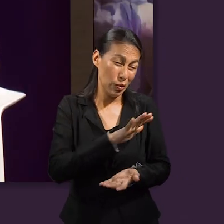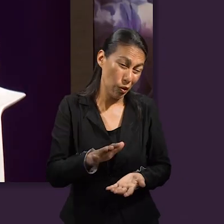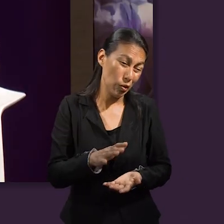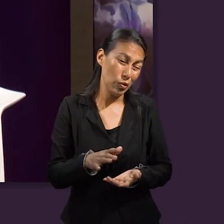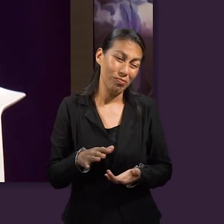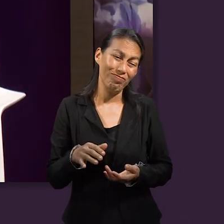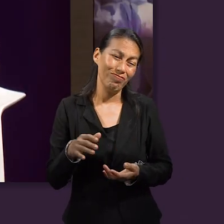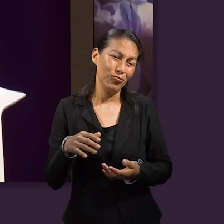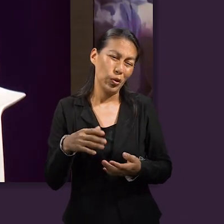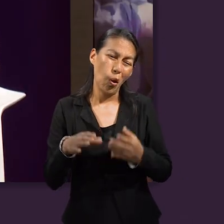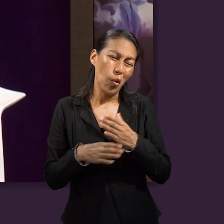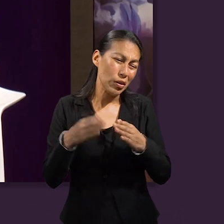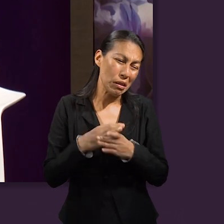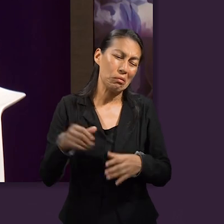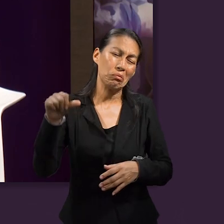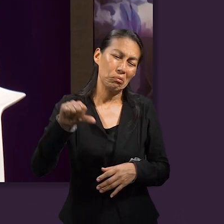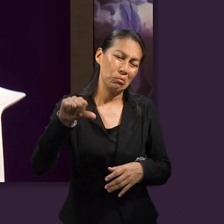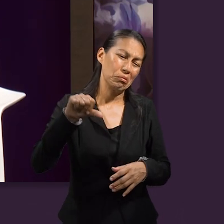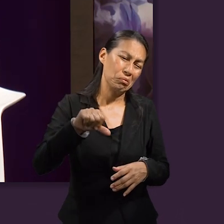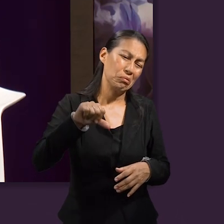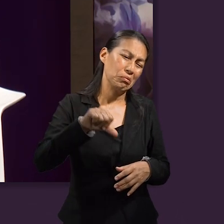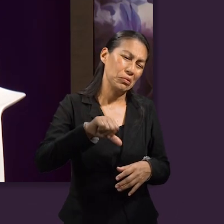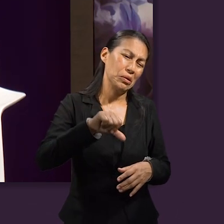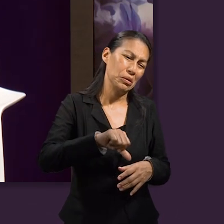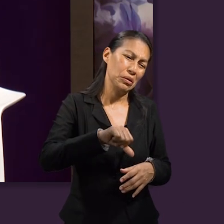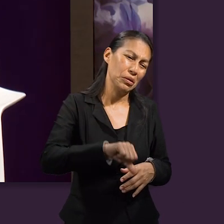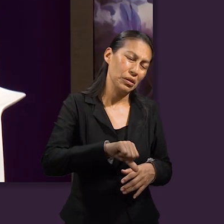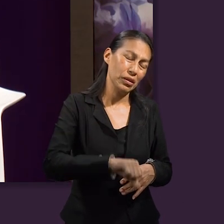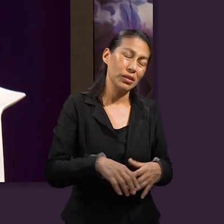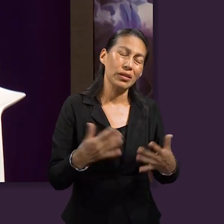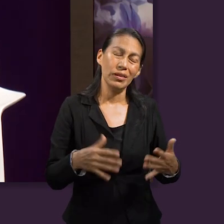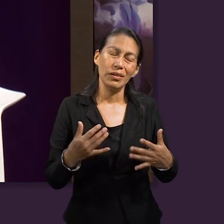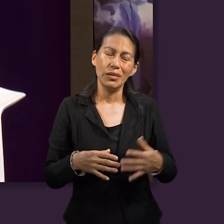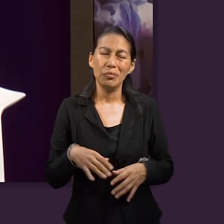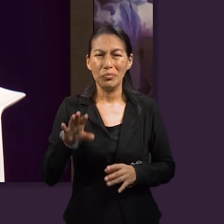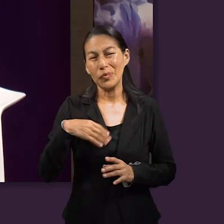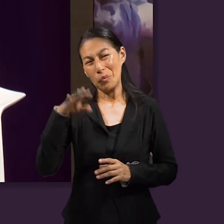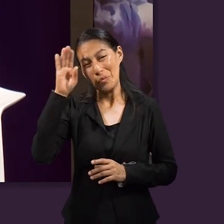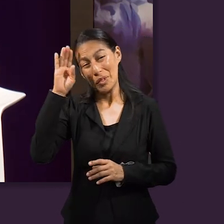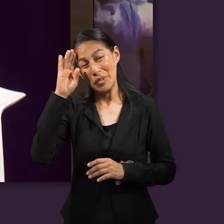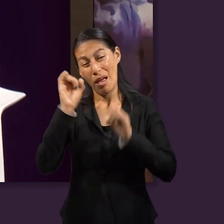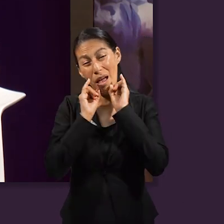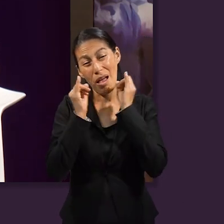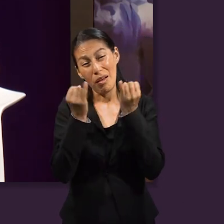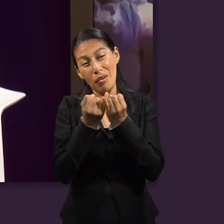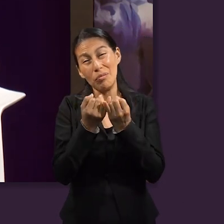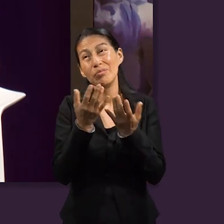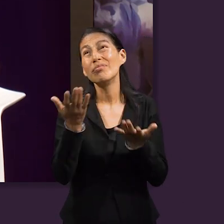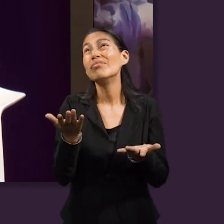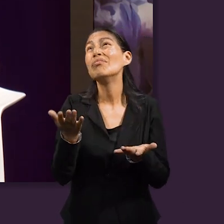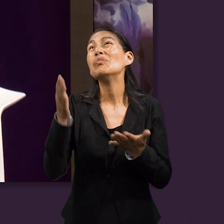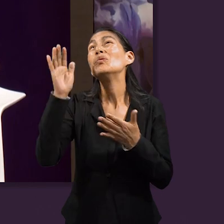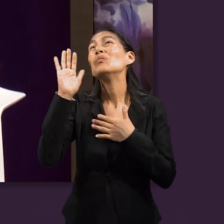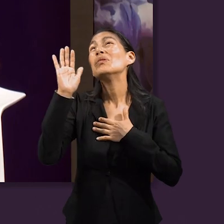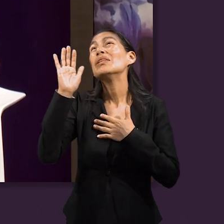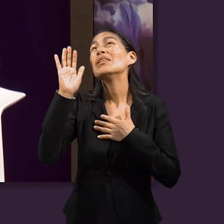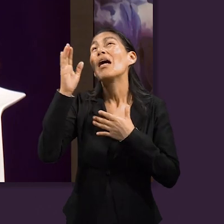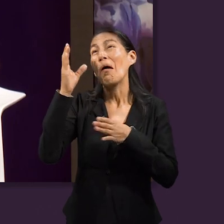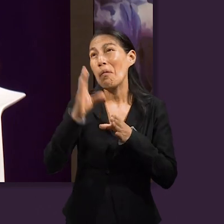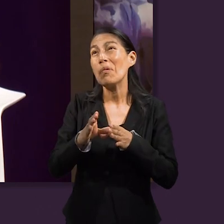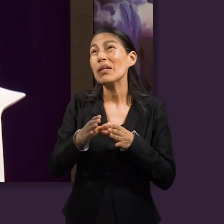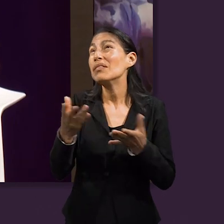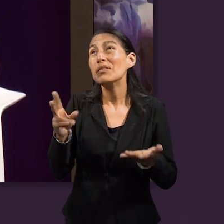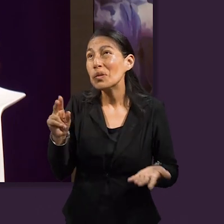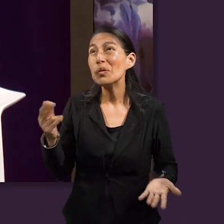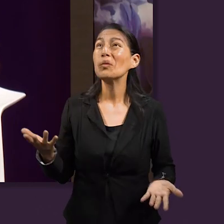podríamos decir e incluso donde podría haberse titulado jacob no en decir bueno será que no se va a cumplir la